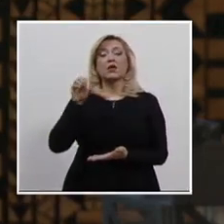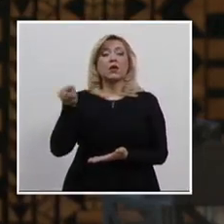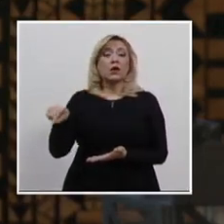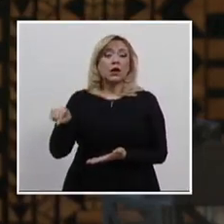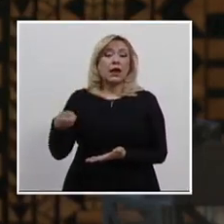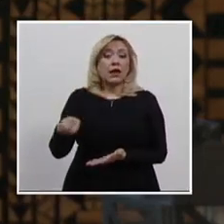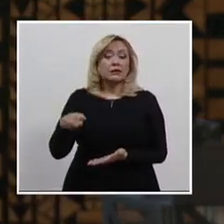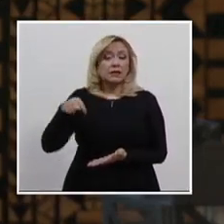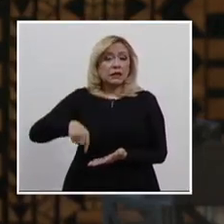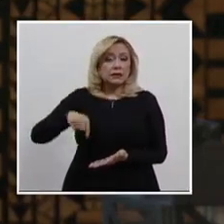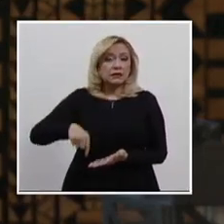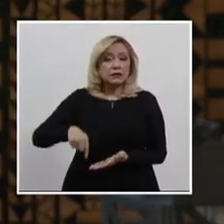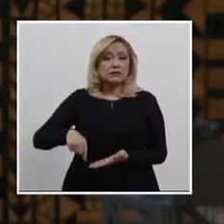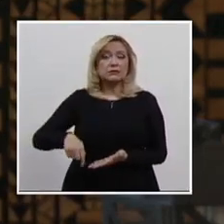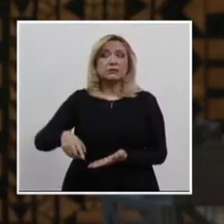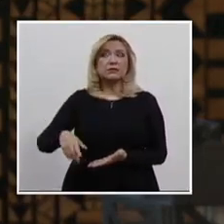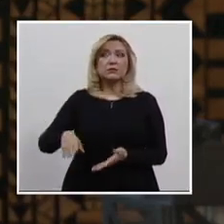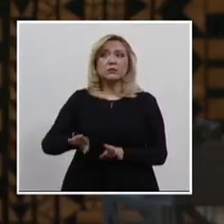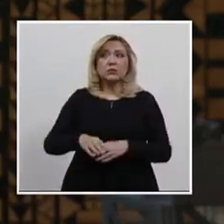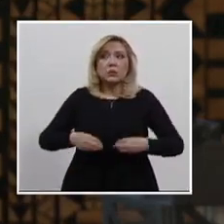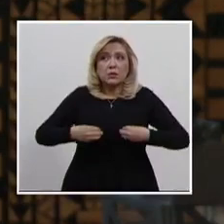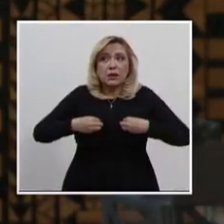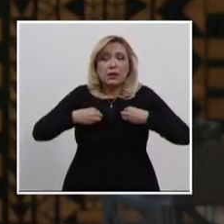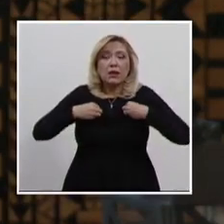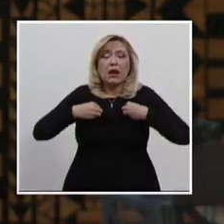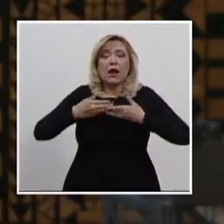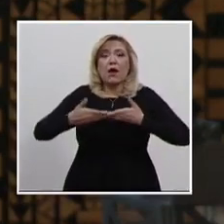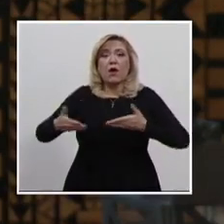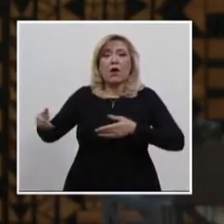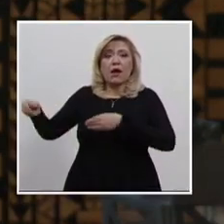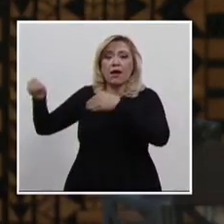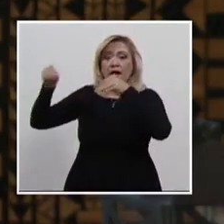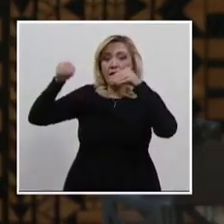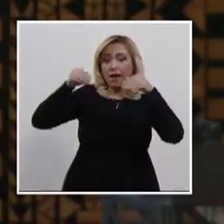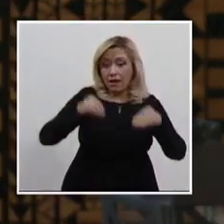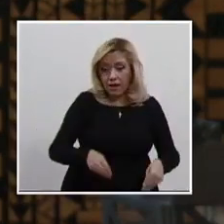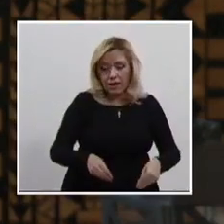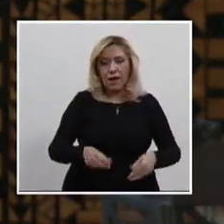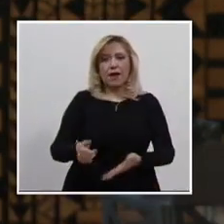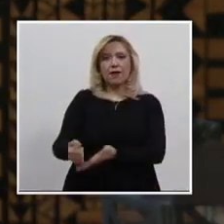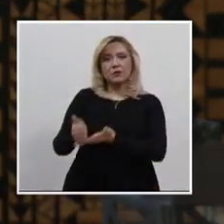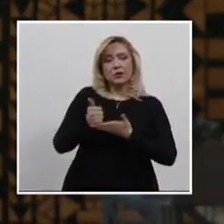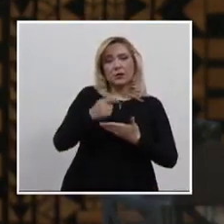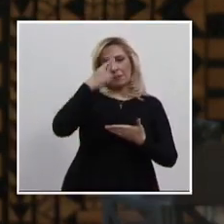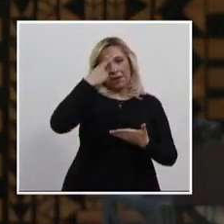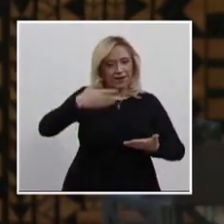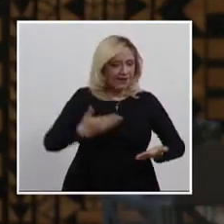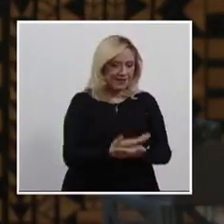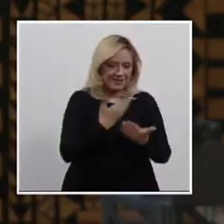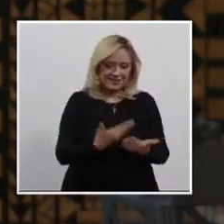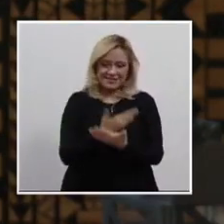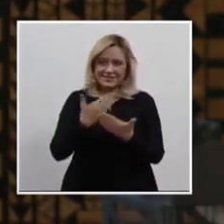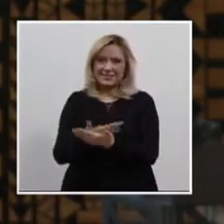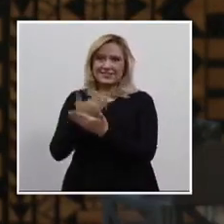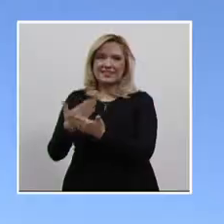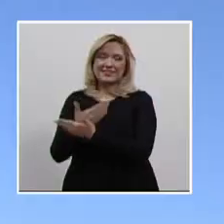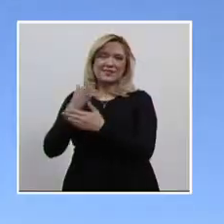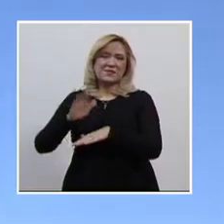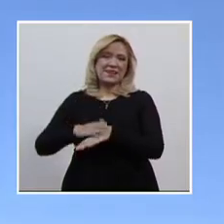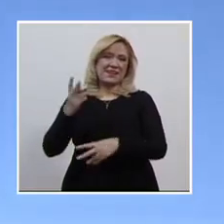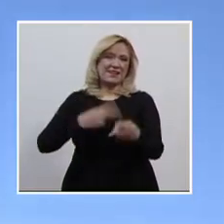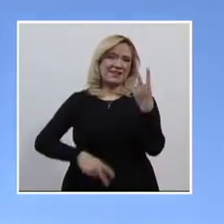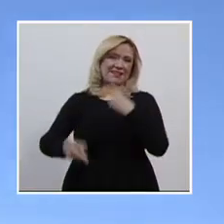tenemos nosotros y que pues bueno, llegando aquí pues puede ayudar a la conservación de la especie en la cuestión de la reproducción.